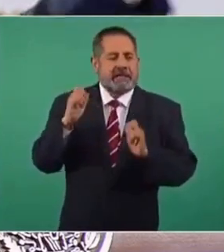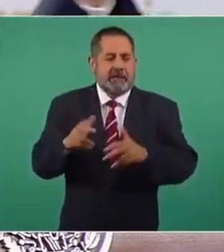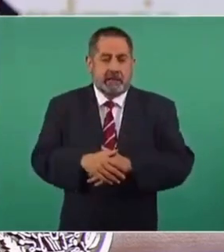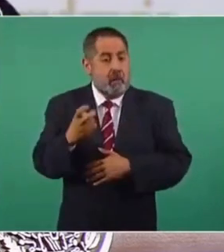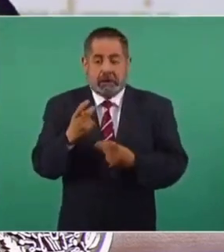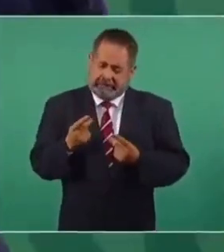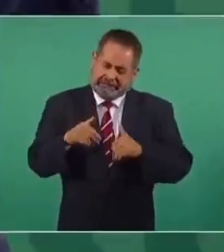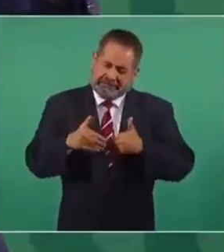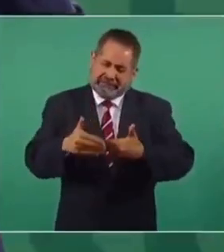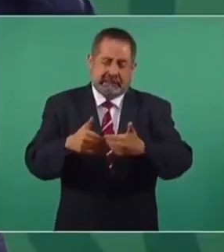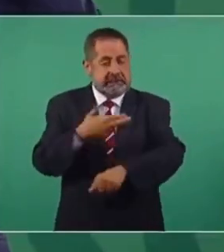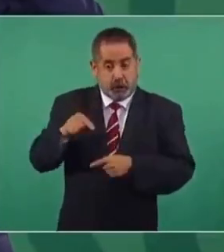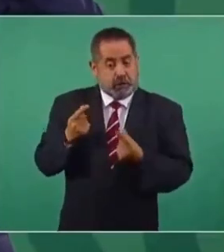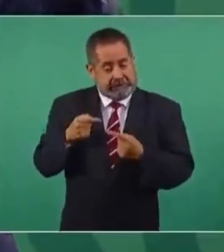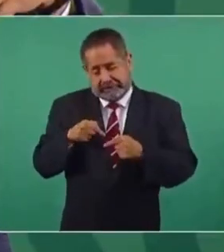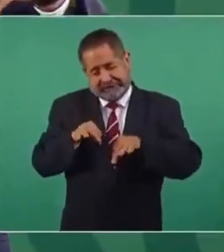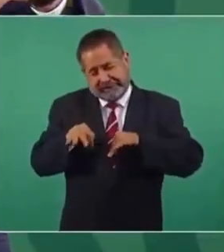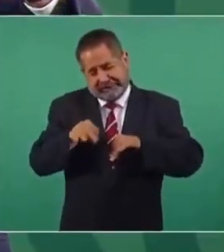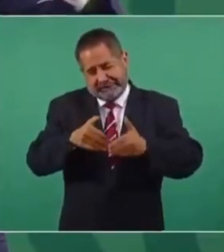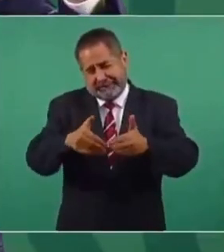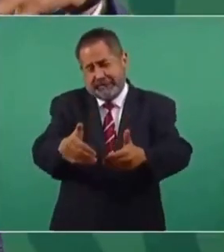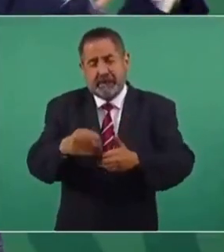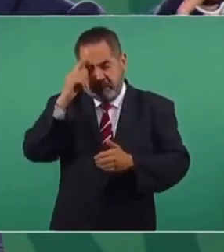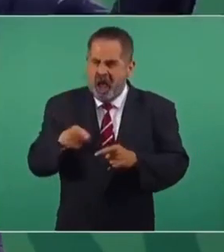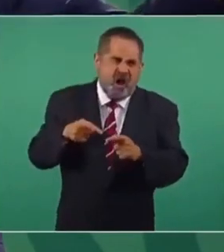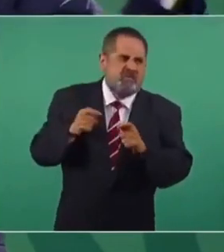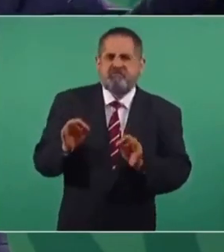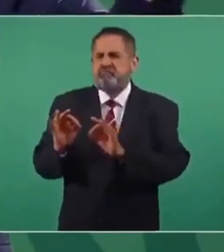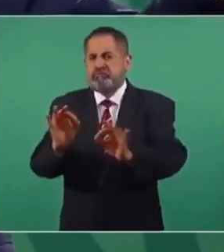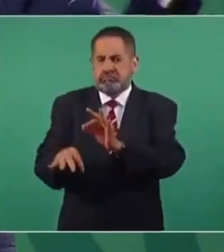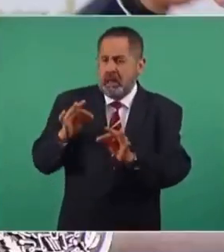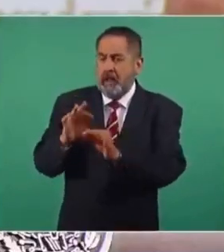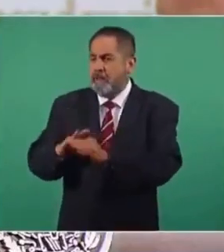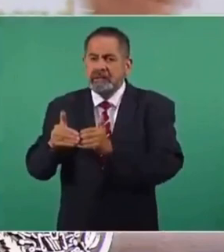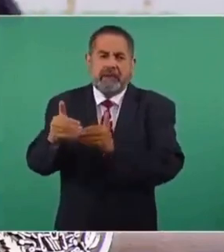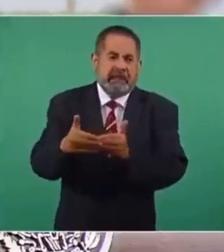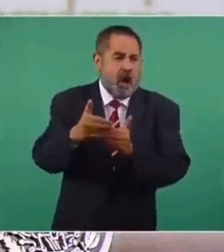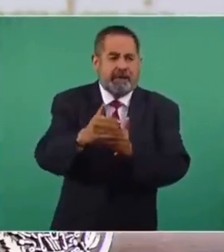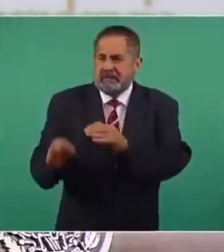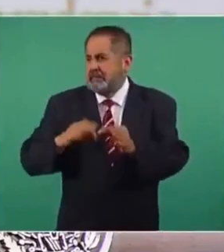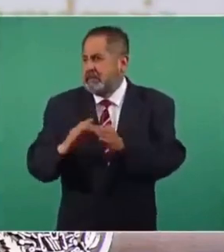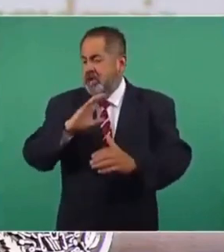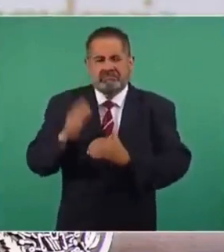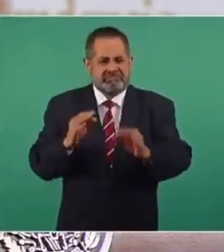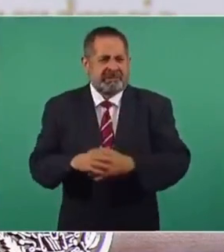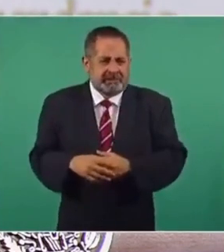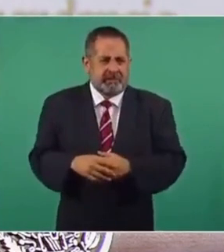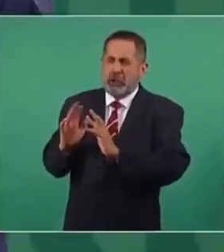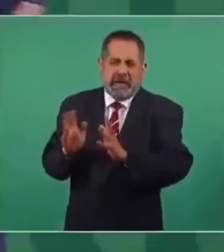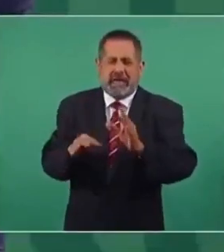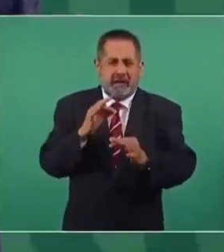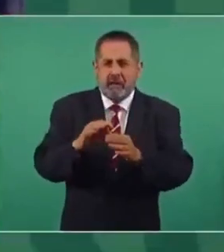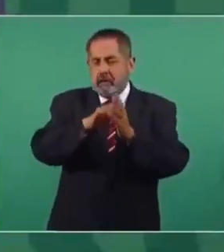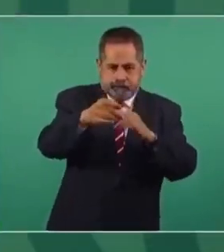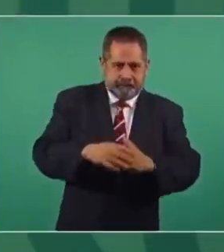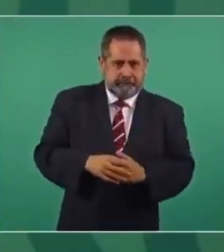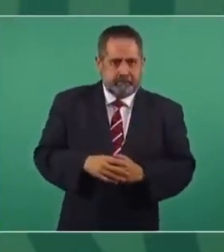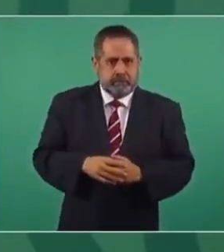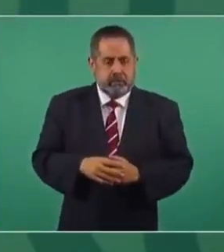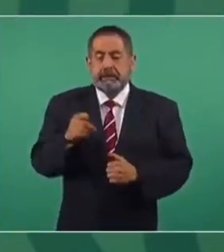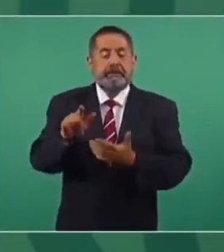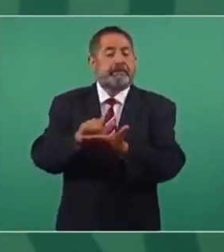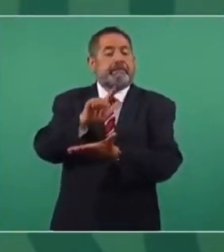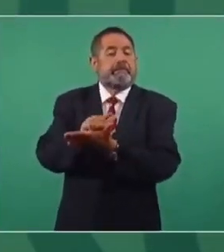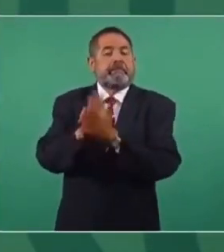apurar de aquí a marzo, que viene la revocación, para dejar más avanzado todo y terminado todo. Y hay cosas que están listas. Por ejemplo, la